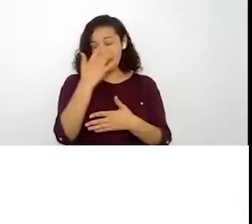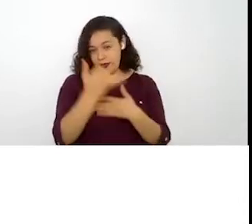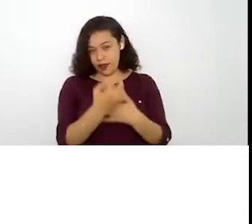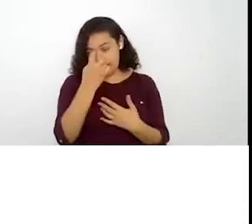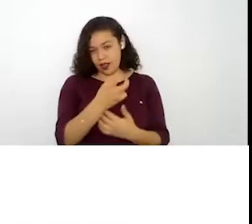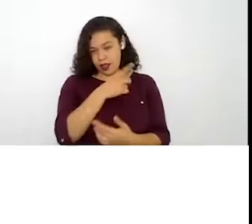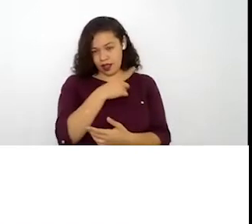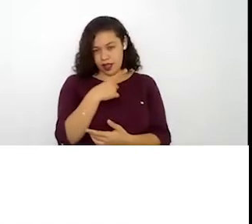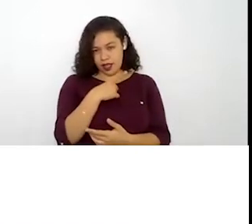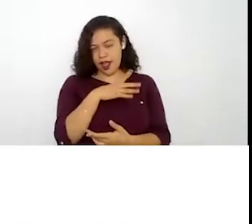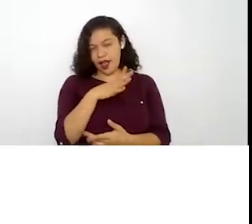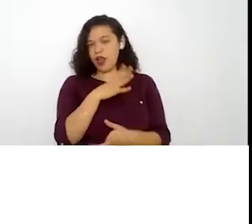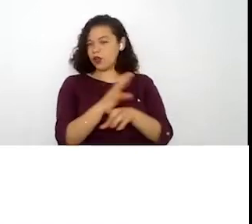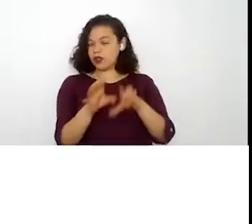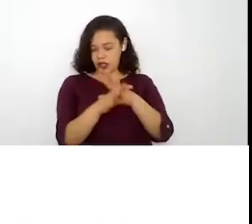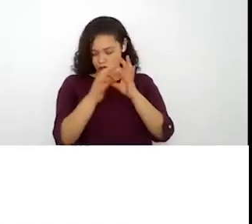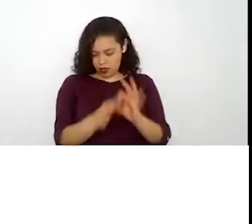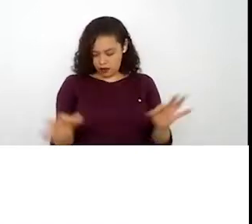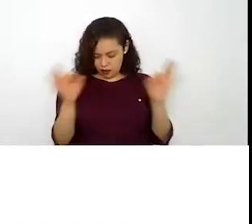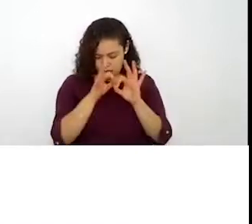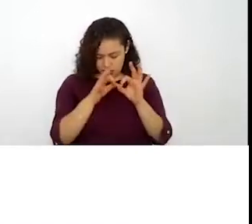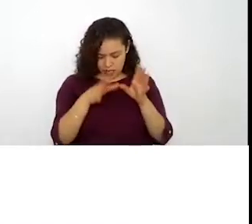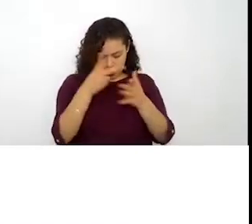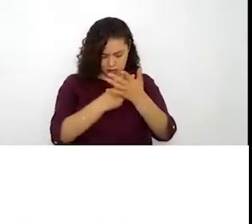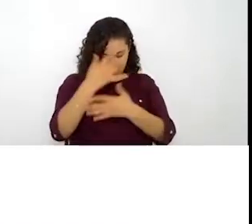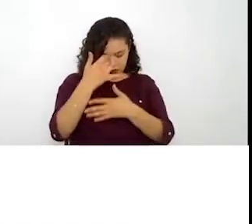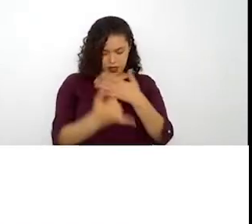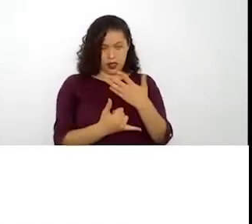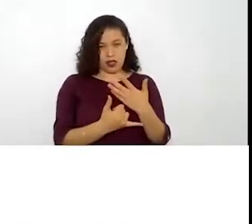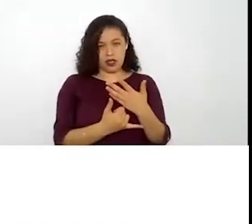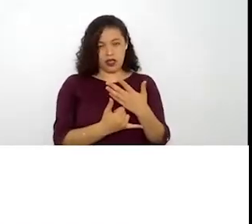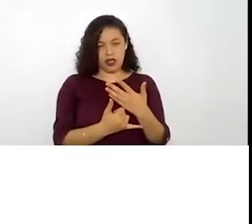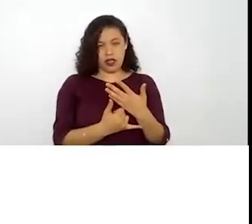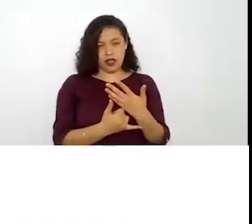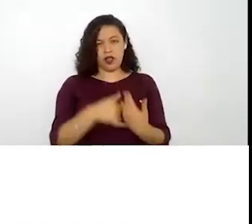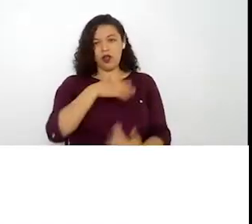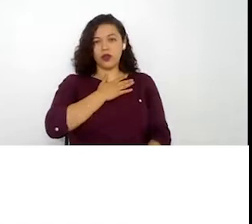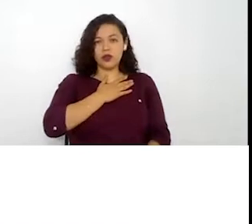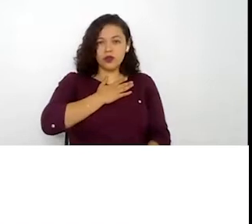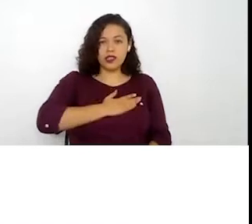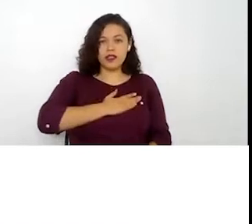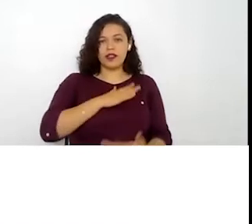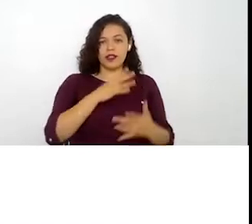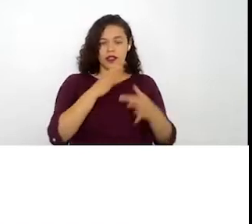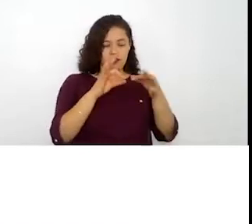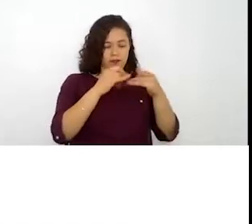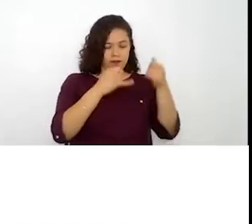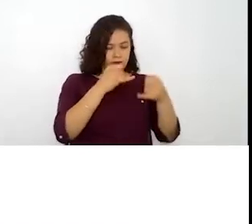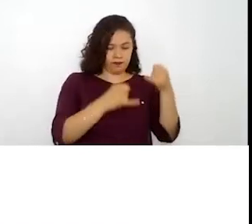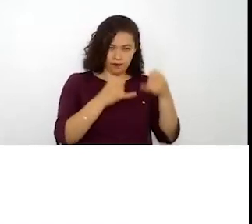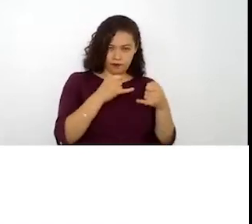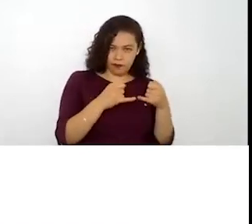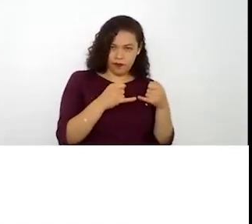un elemento fundamental el proyecto tiene la justificación la justificación es el